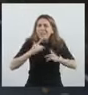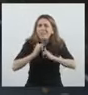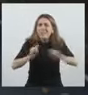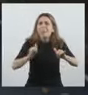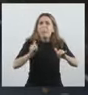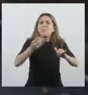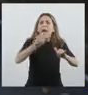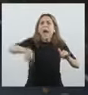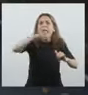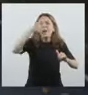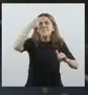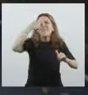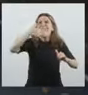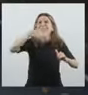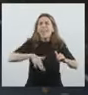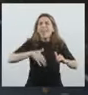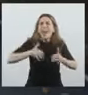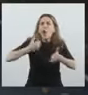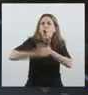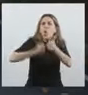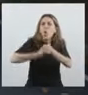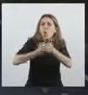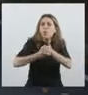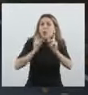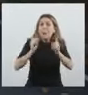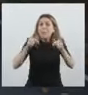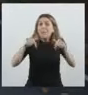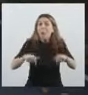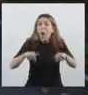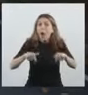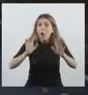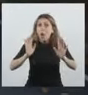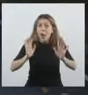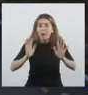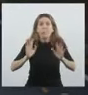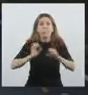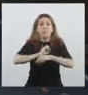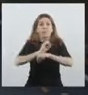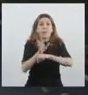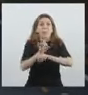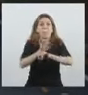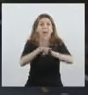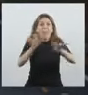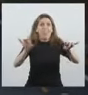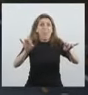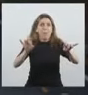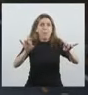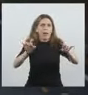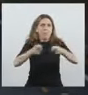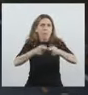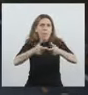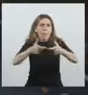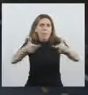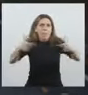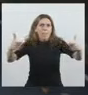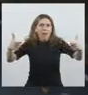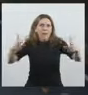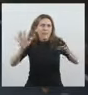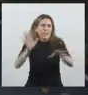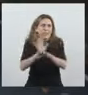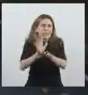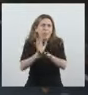desafío que asumimos en esta hora. La pandemia continúa. Está volviendo con